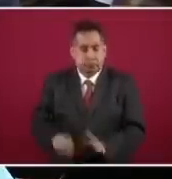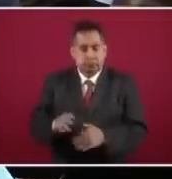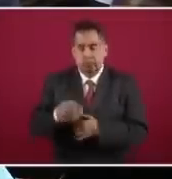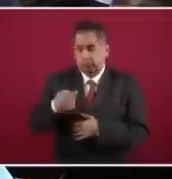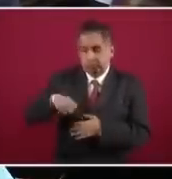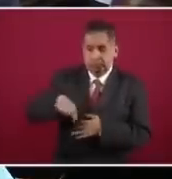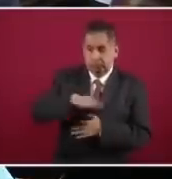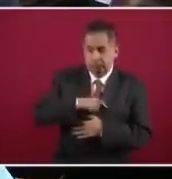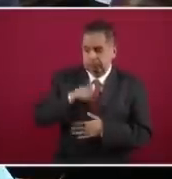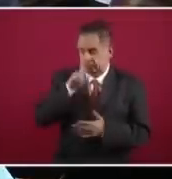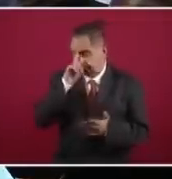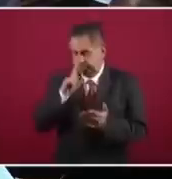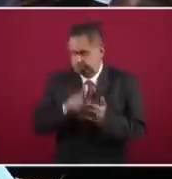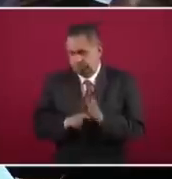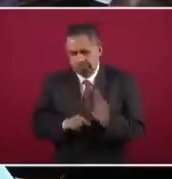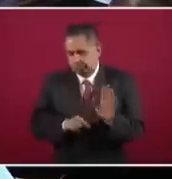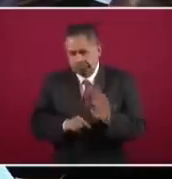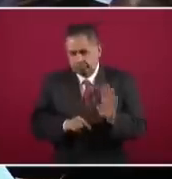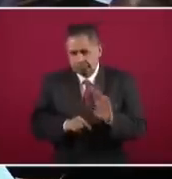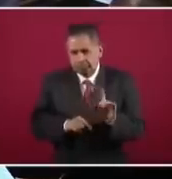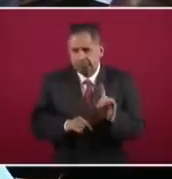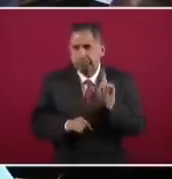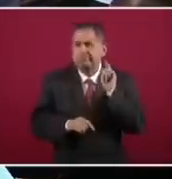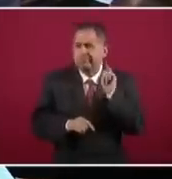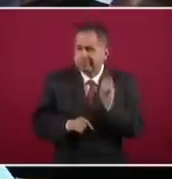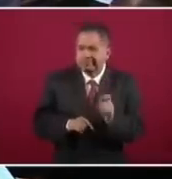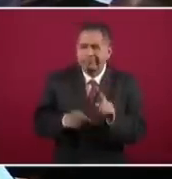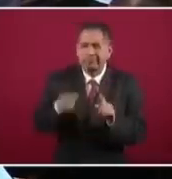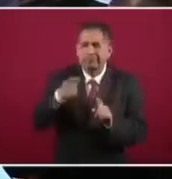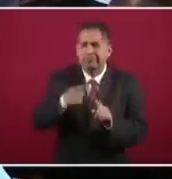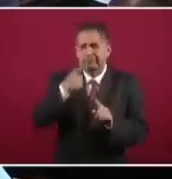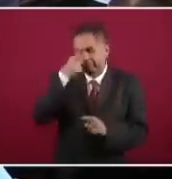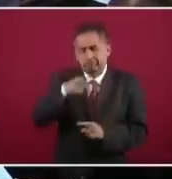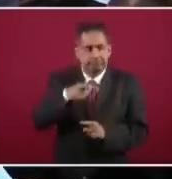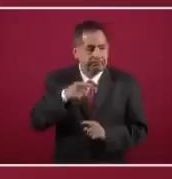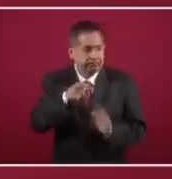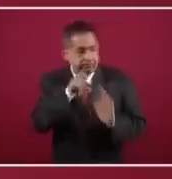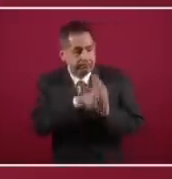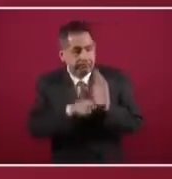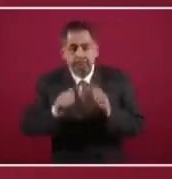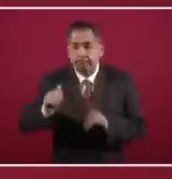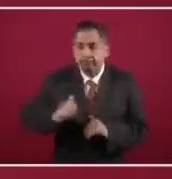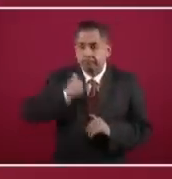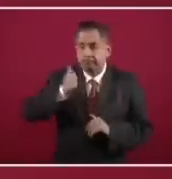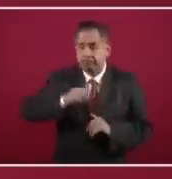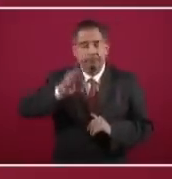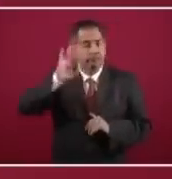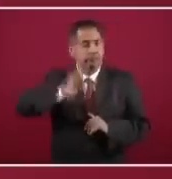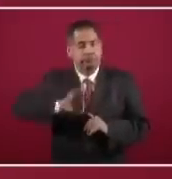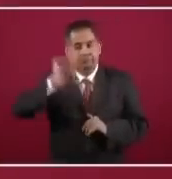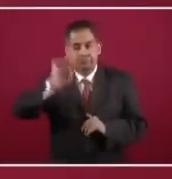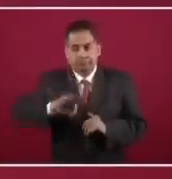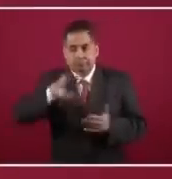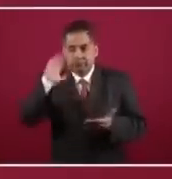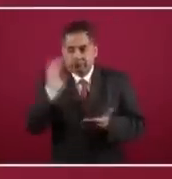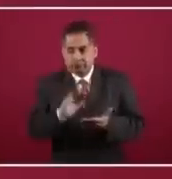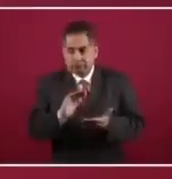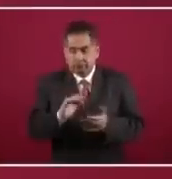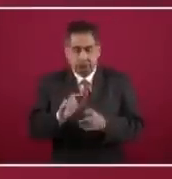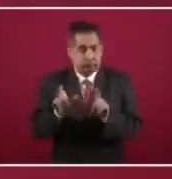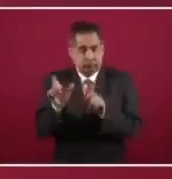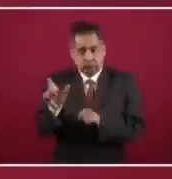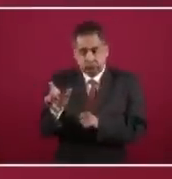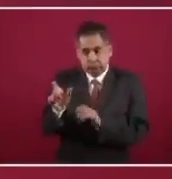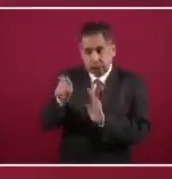no creemos que tiene que ver más bien para aprovechar los descuentos que se ofrecían con el uso de